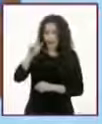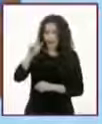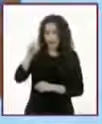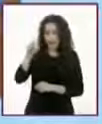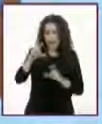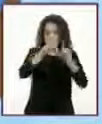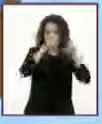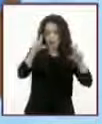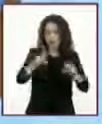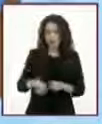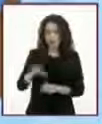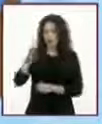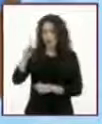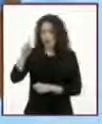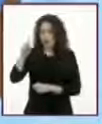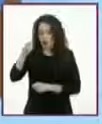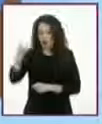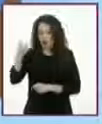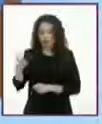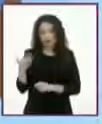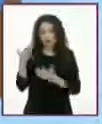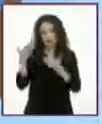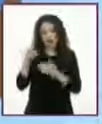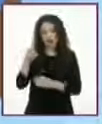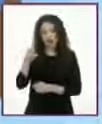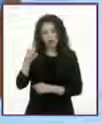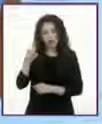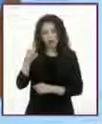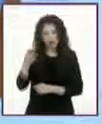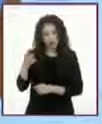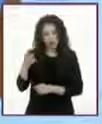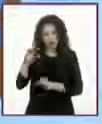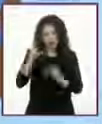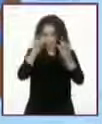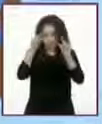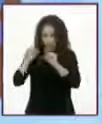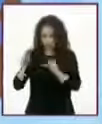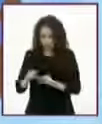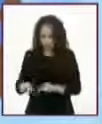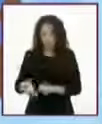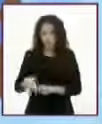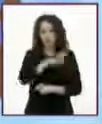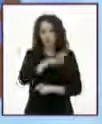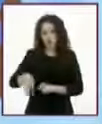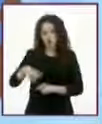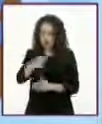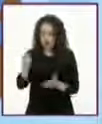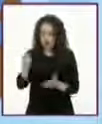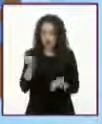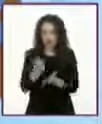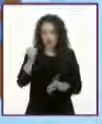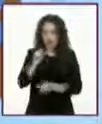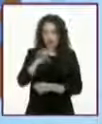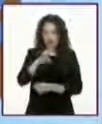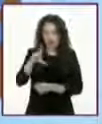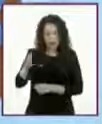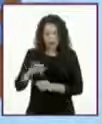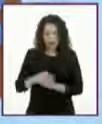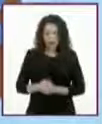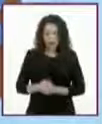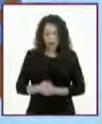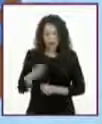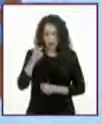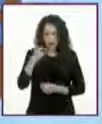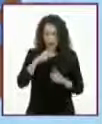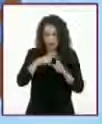despedida. Para añadir mayor seriedad, se pueden agregar membretes o sellos. Los elementos que las componen también